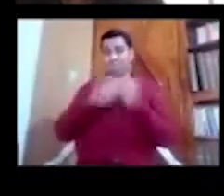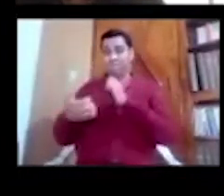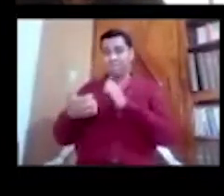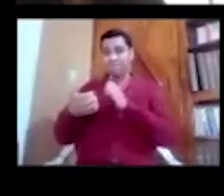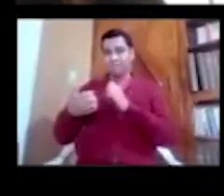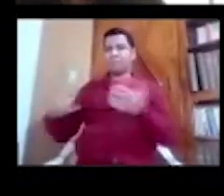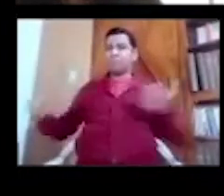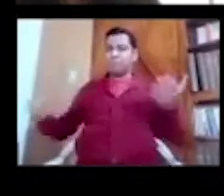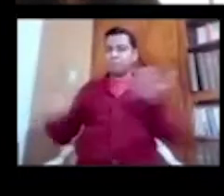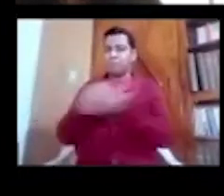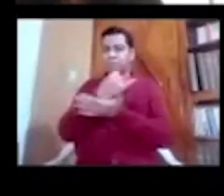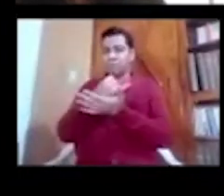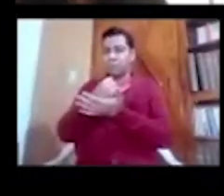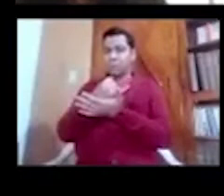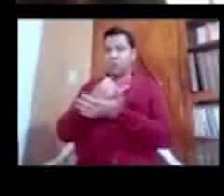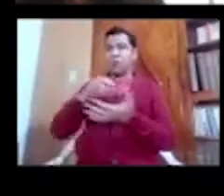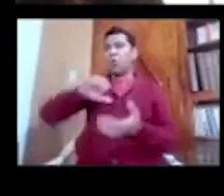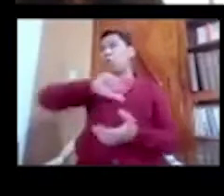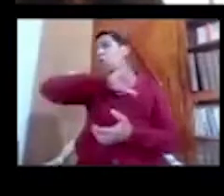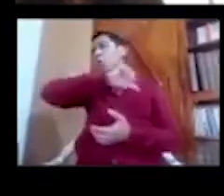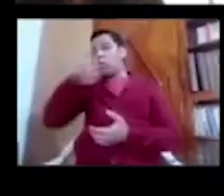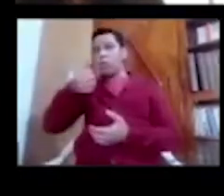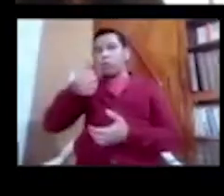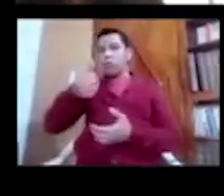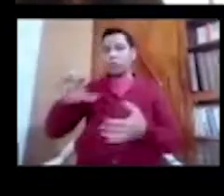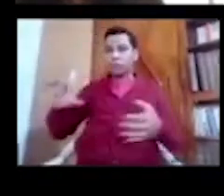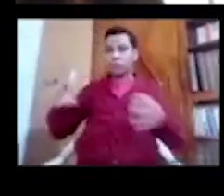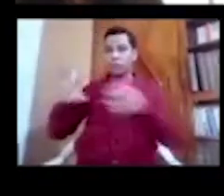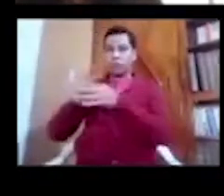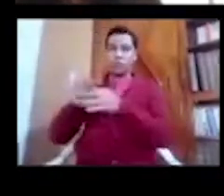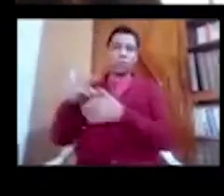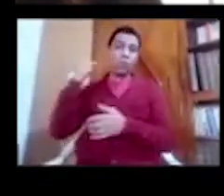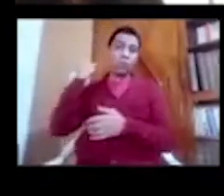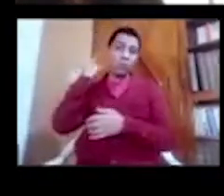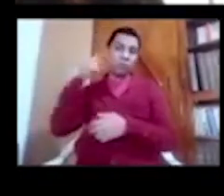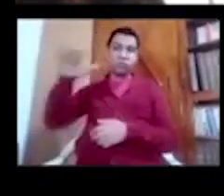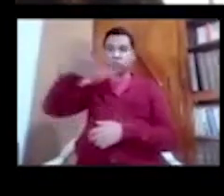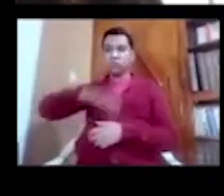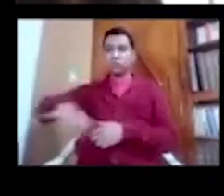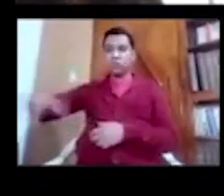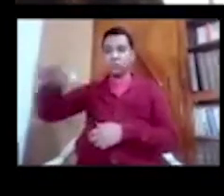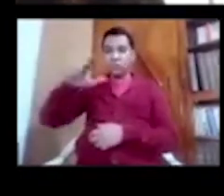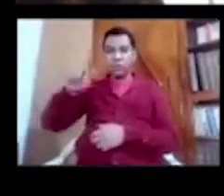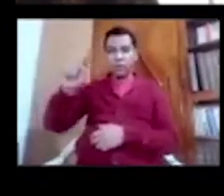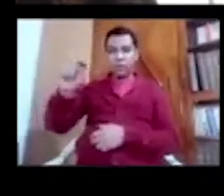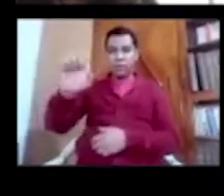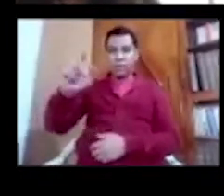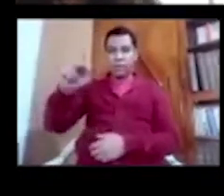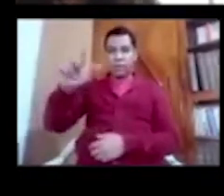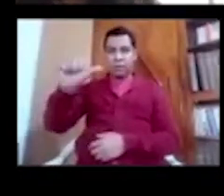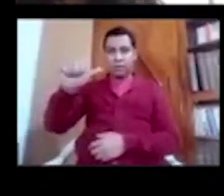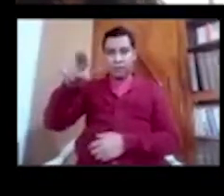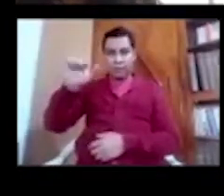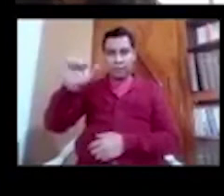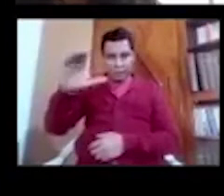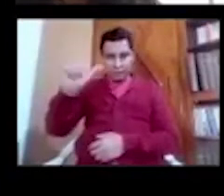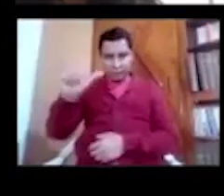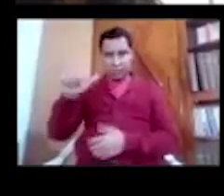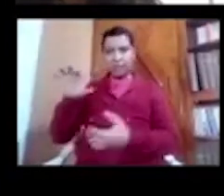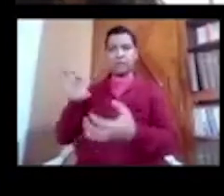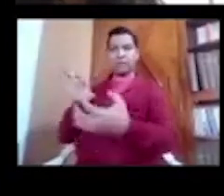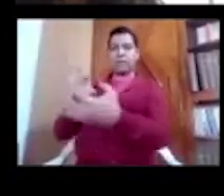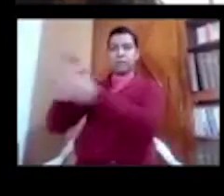decidieron unirse a otro centro de poder político muy importante, a los Tepaneca de Azcapotzalco, así que